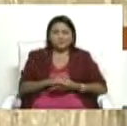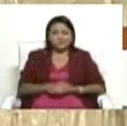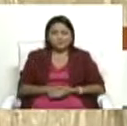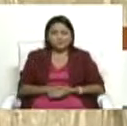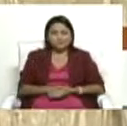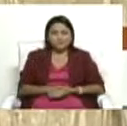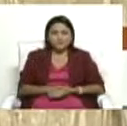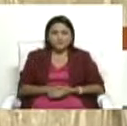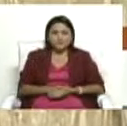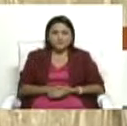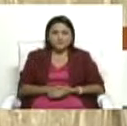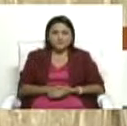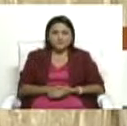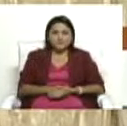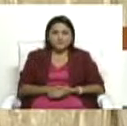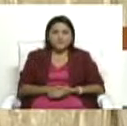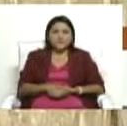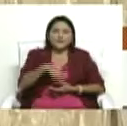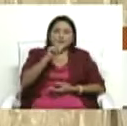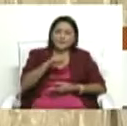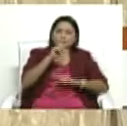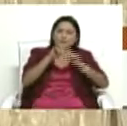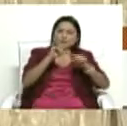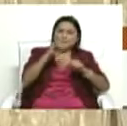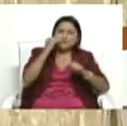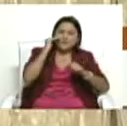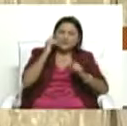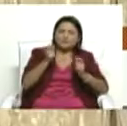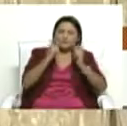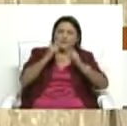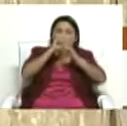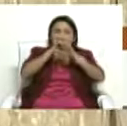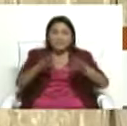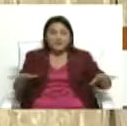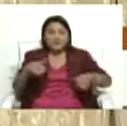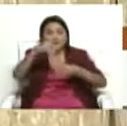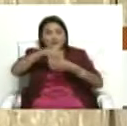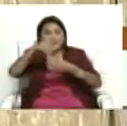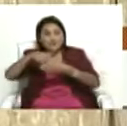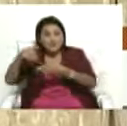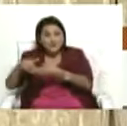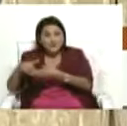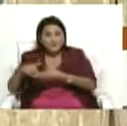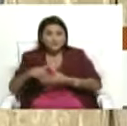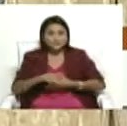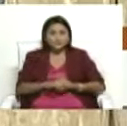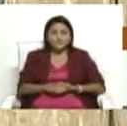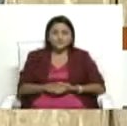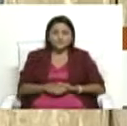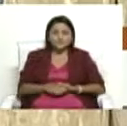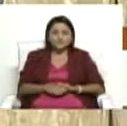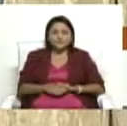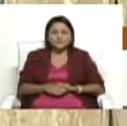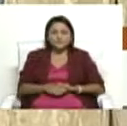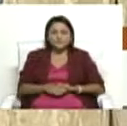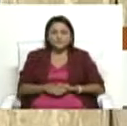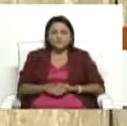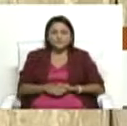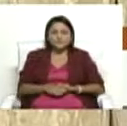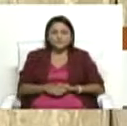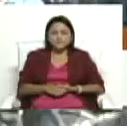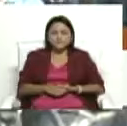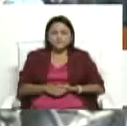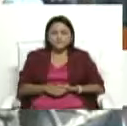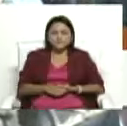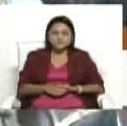planeta entero las redes sociales para campañas electorales. Que independientemente de las